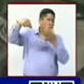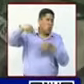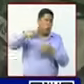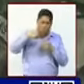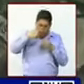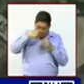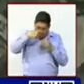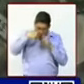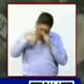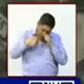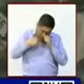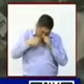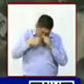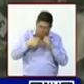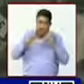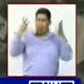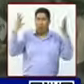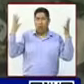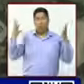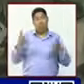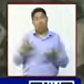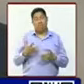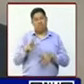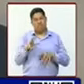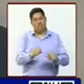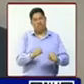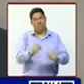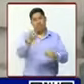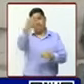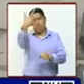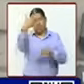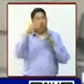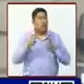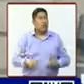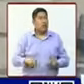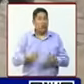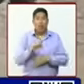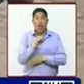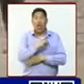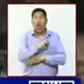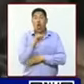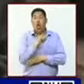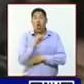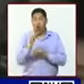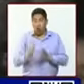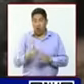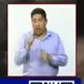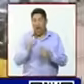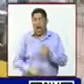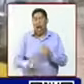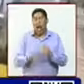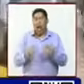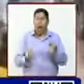Realizada ya la prueba de campo, se ha procedido con las aprehensiones de tres personas, en este caso de los conductores de cada uno de los vehículos.